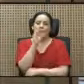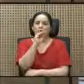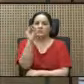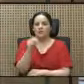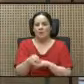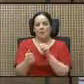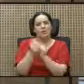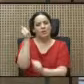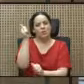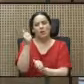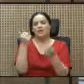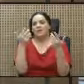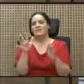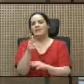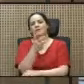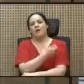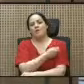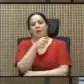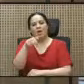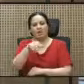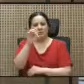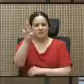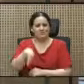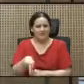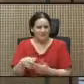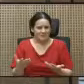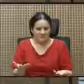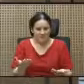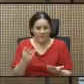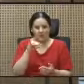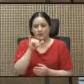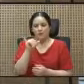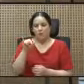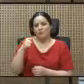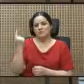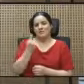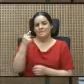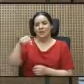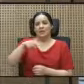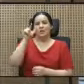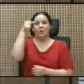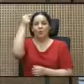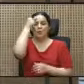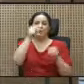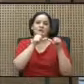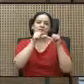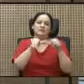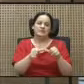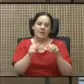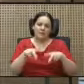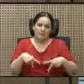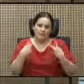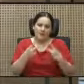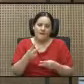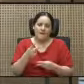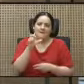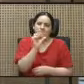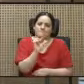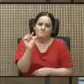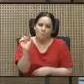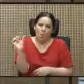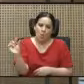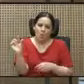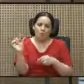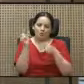que se ha vacunado en nuestro país. Y como siempre, aquí el gobierno sigue viviendo de los pequeños y los pocos logros